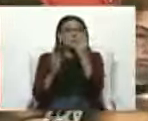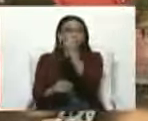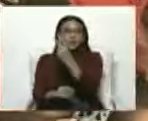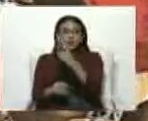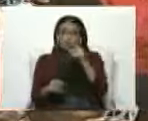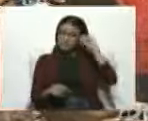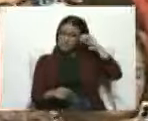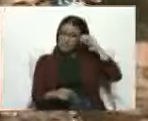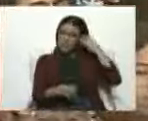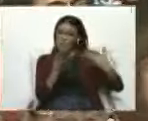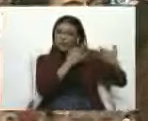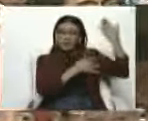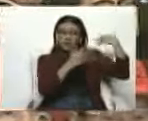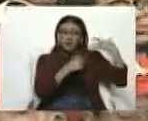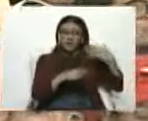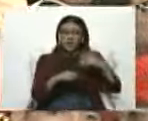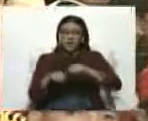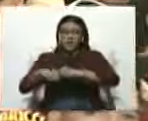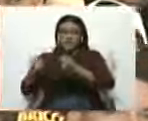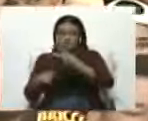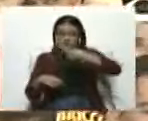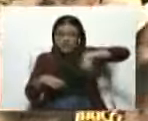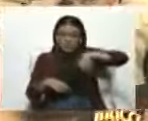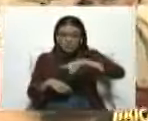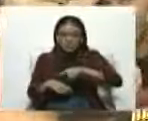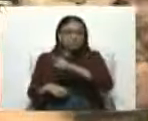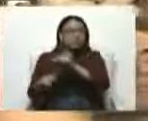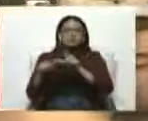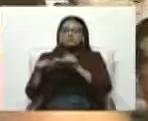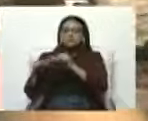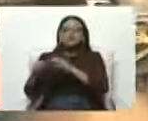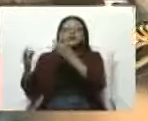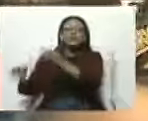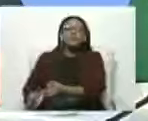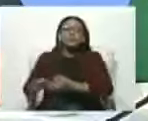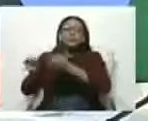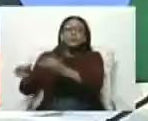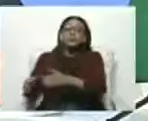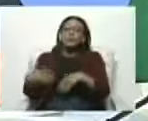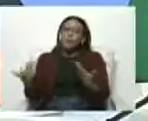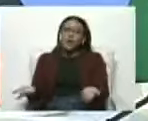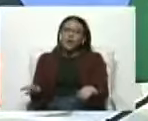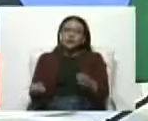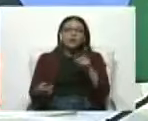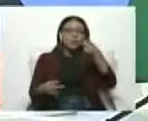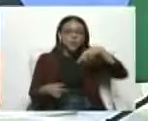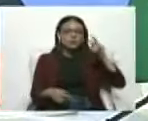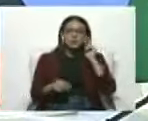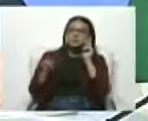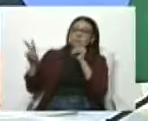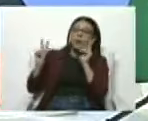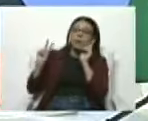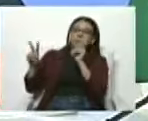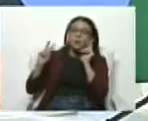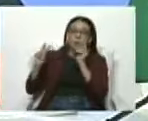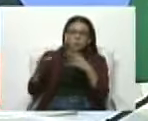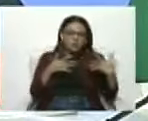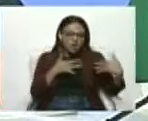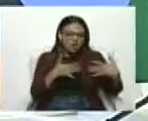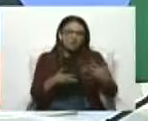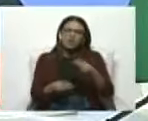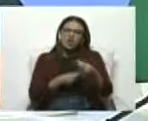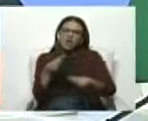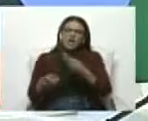2002. Y este pueblo, si algo ha demostrado en estos últimos años de acoso, de persecución, de